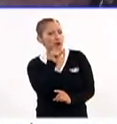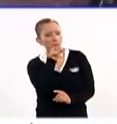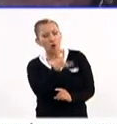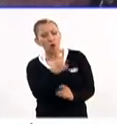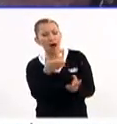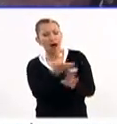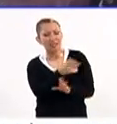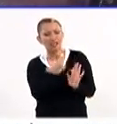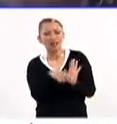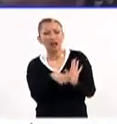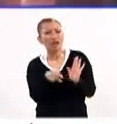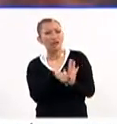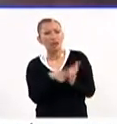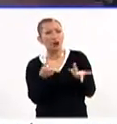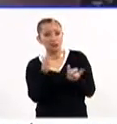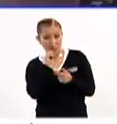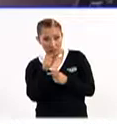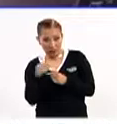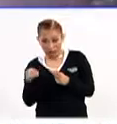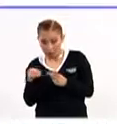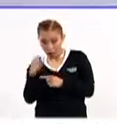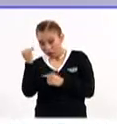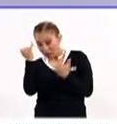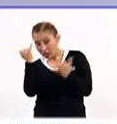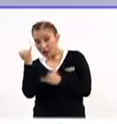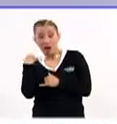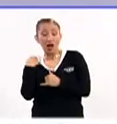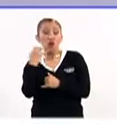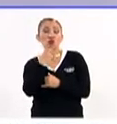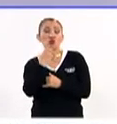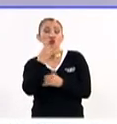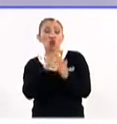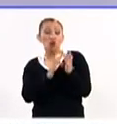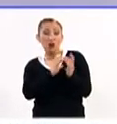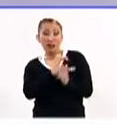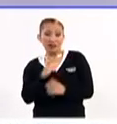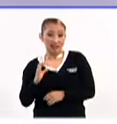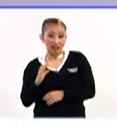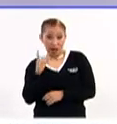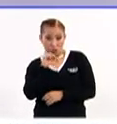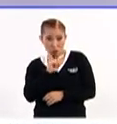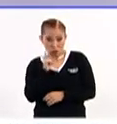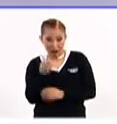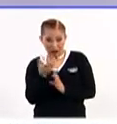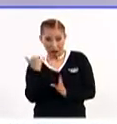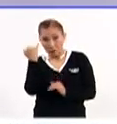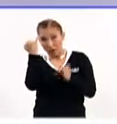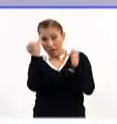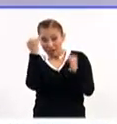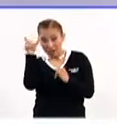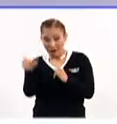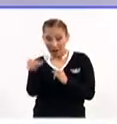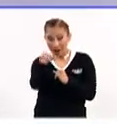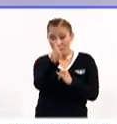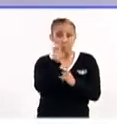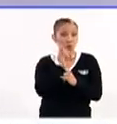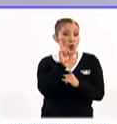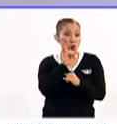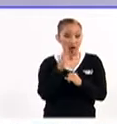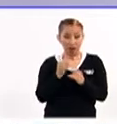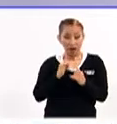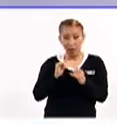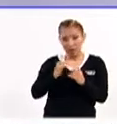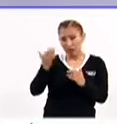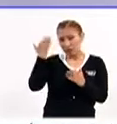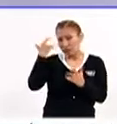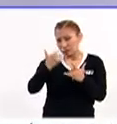una figura negativa tiene algo que ver también con la visión judeocristiana de la mujer, o de estas figuras femeninas de